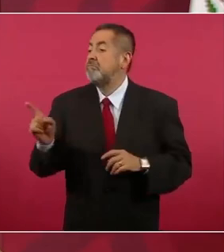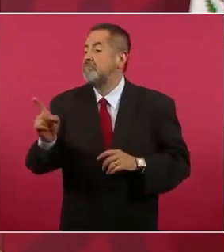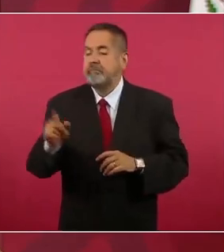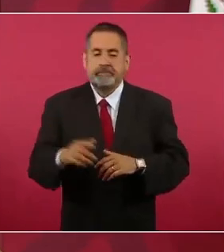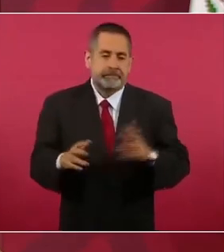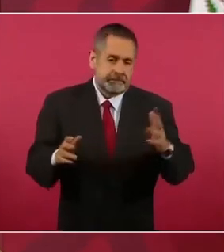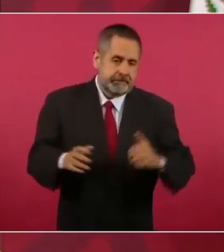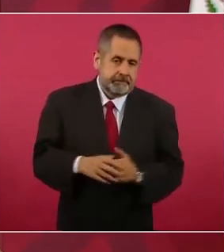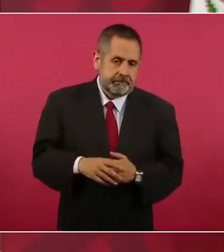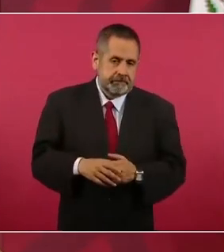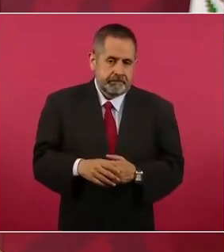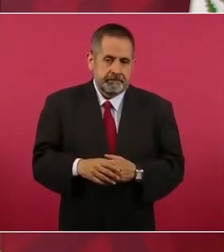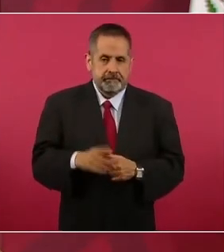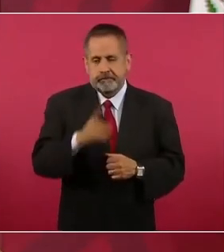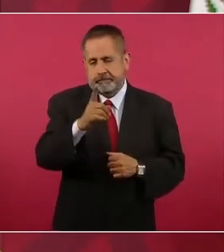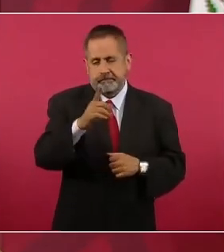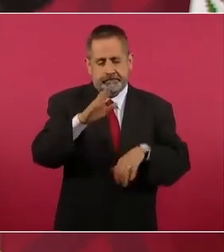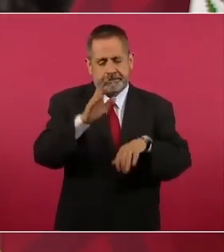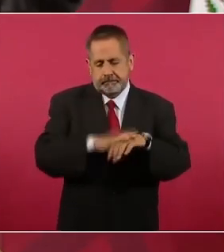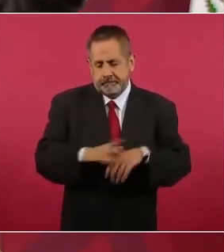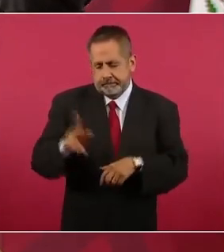Y el caso más